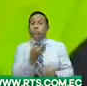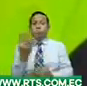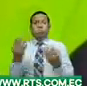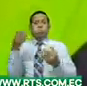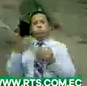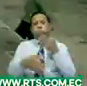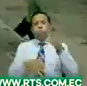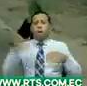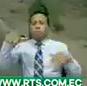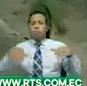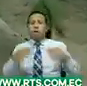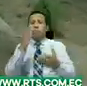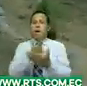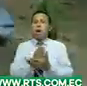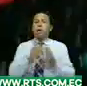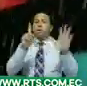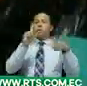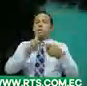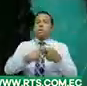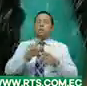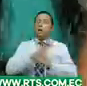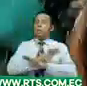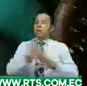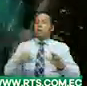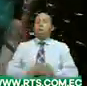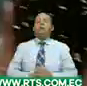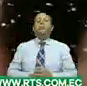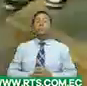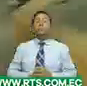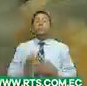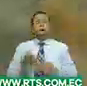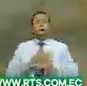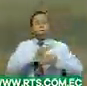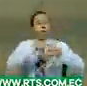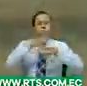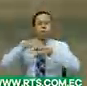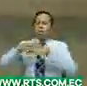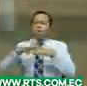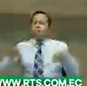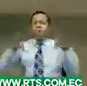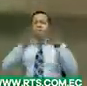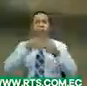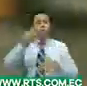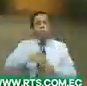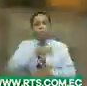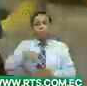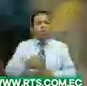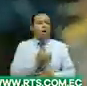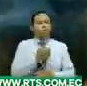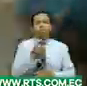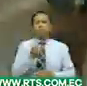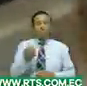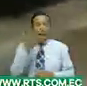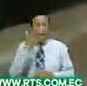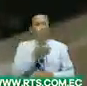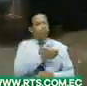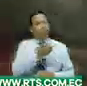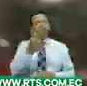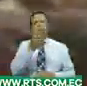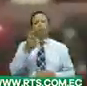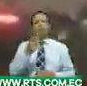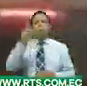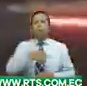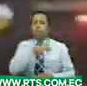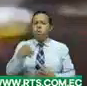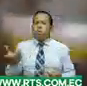el llamado a mantener las medidas de seguridad y la prohibición del uso de espuma de carnaval. Hubo quienes no acataron las disposiciones y